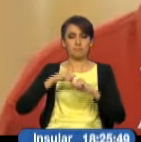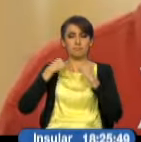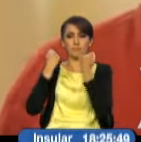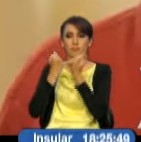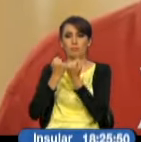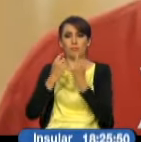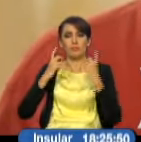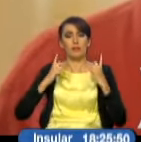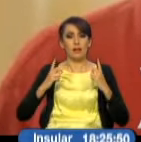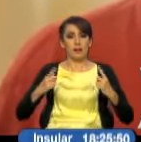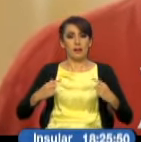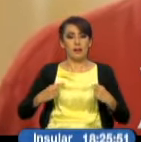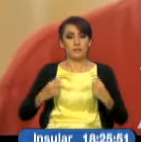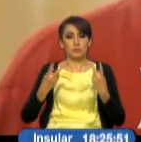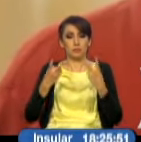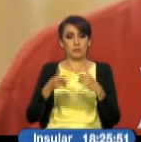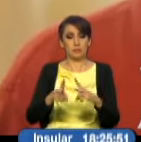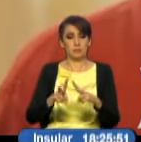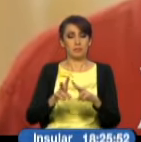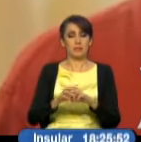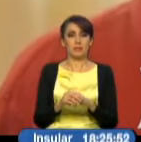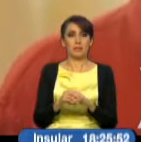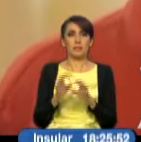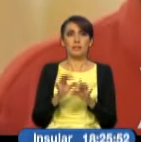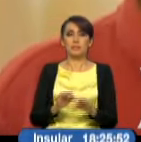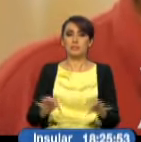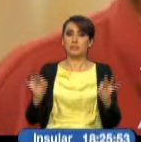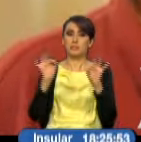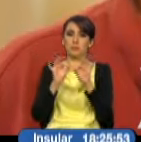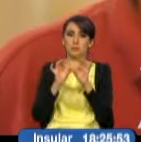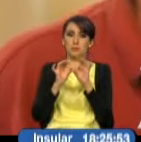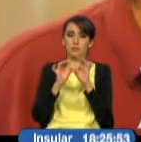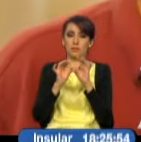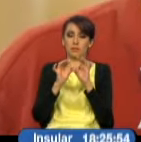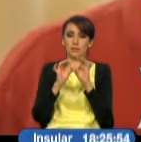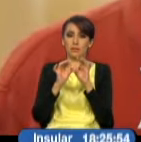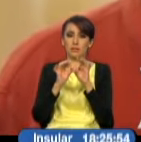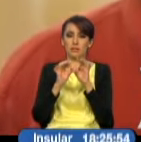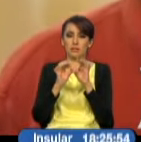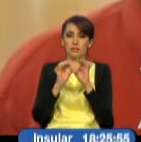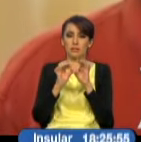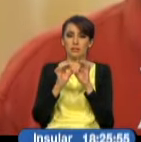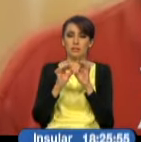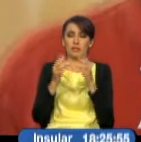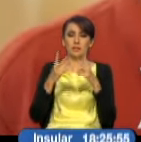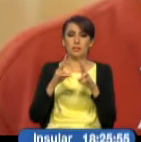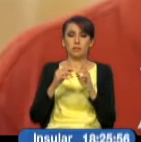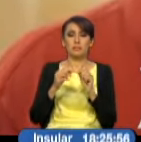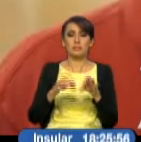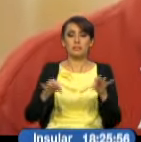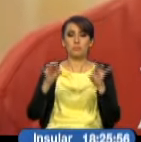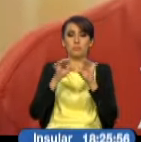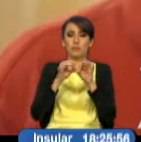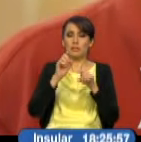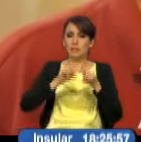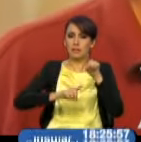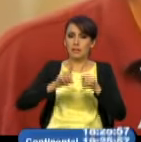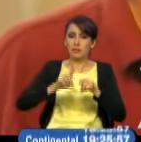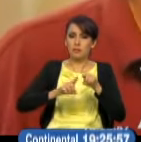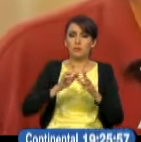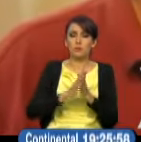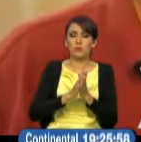decir, Uruguay tiene un plan integrado de salud importante, con cobertura del 100% de la población. Ha habido, yo diría,